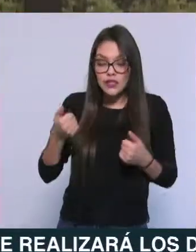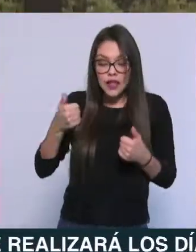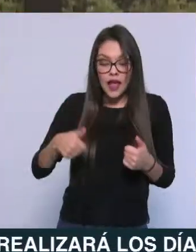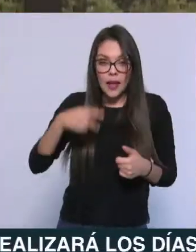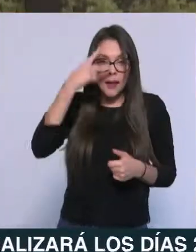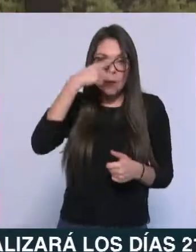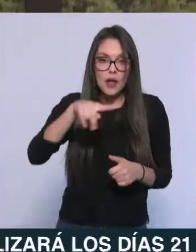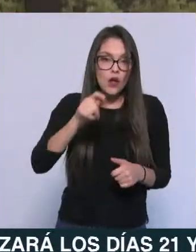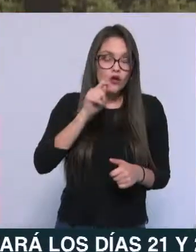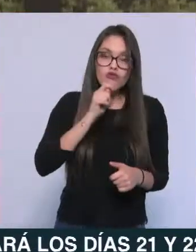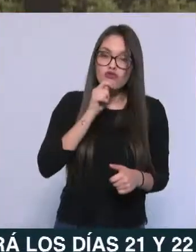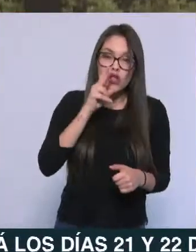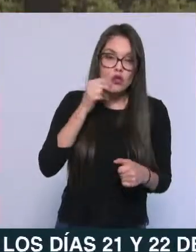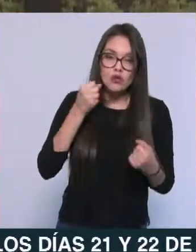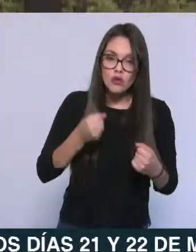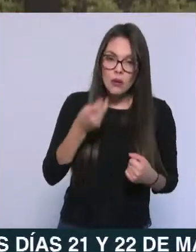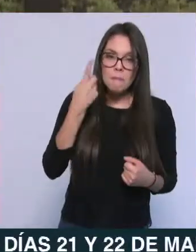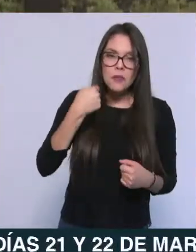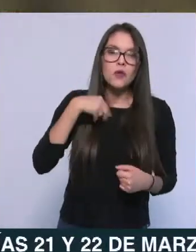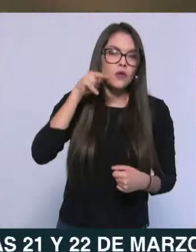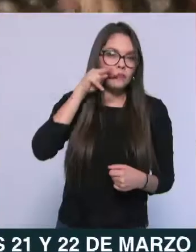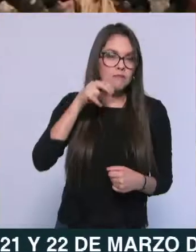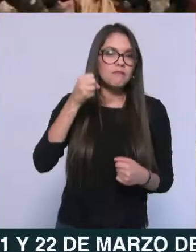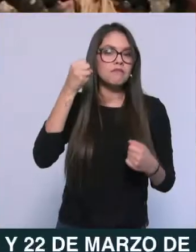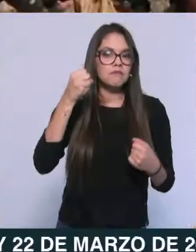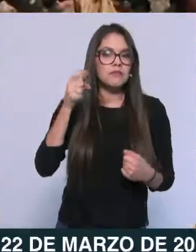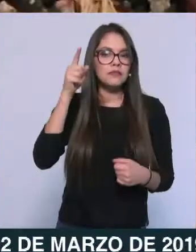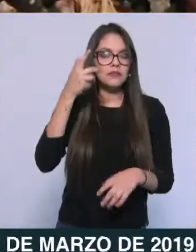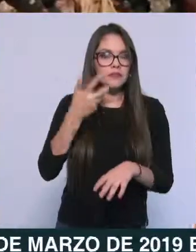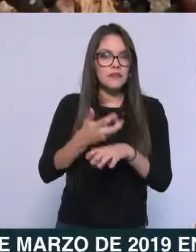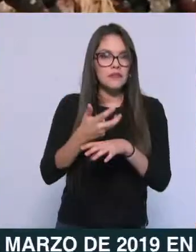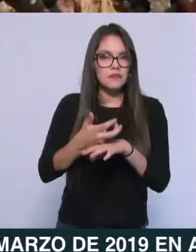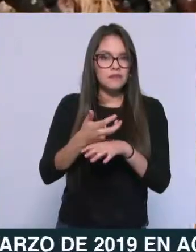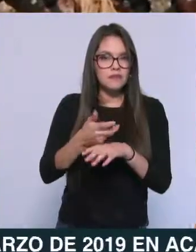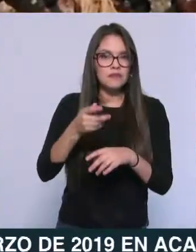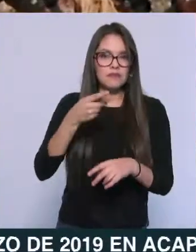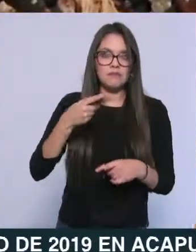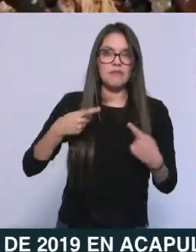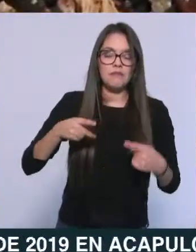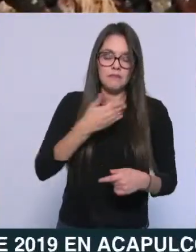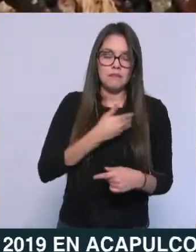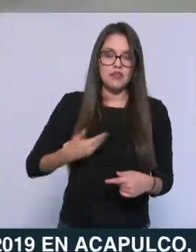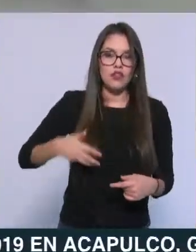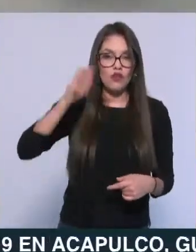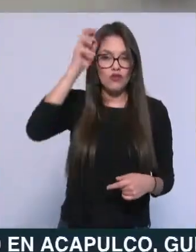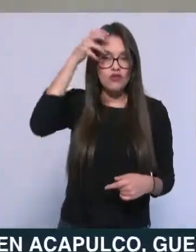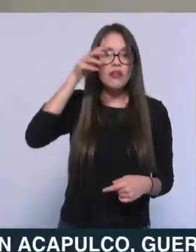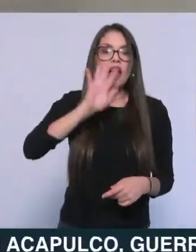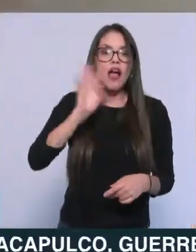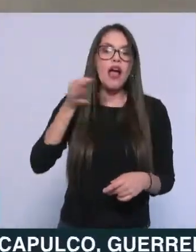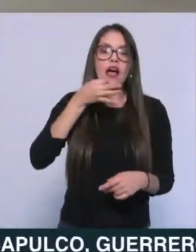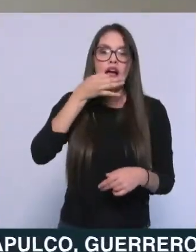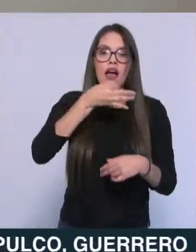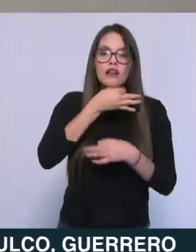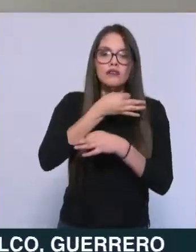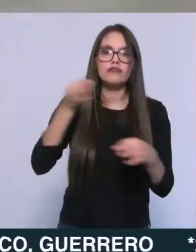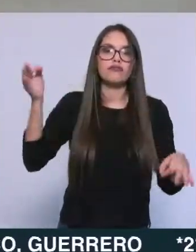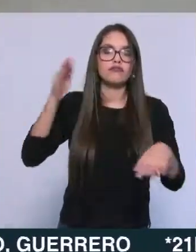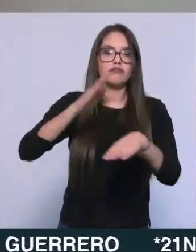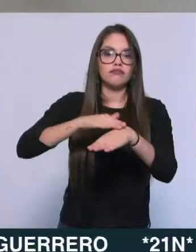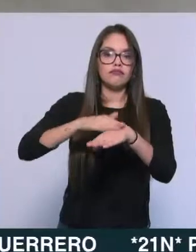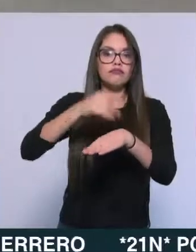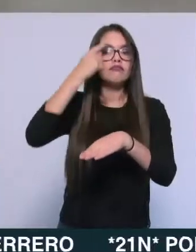una política endurecida en los Estados Unidos. El presidente Trump ya anunció sus medidas de